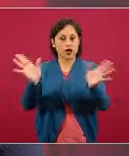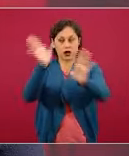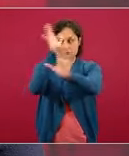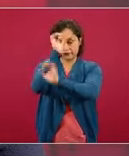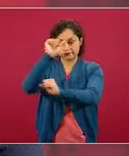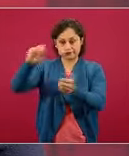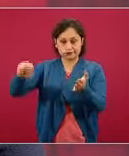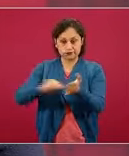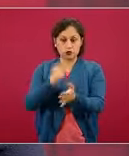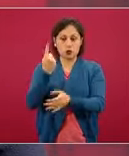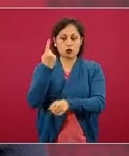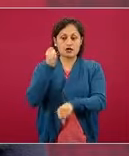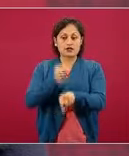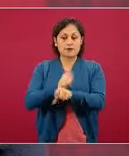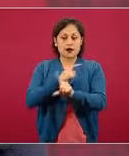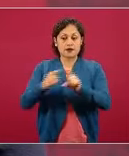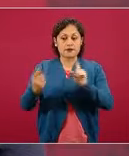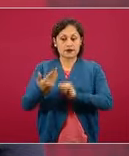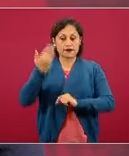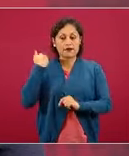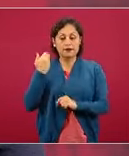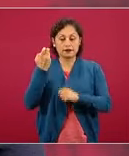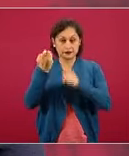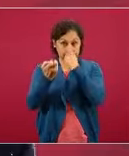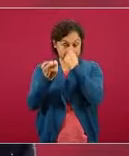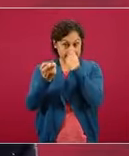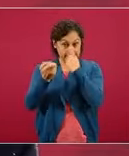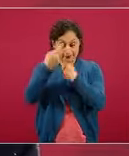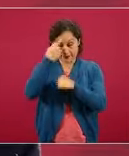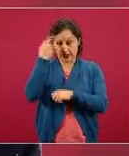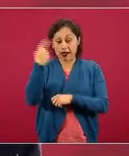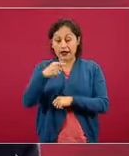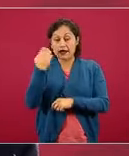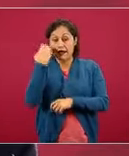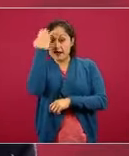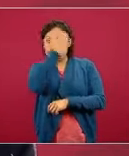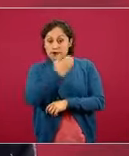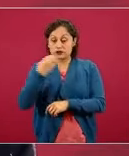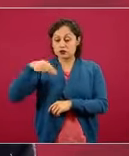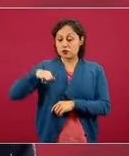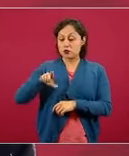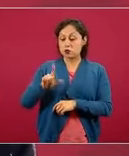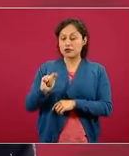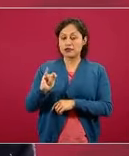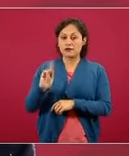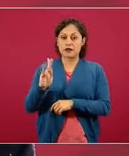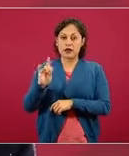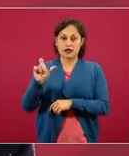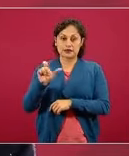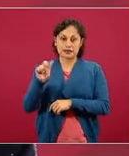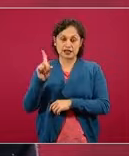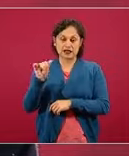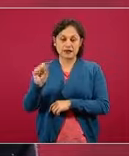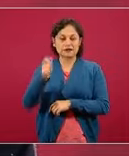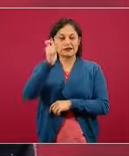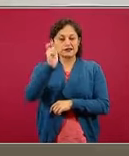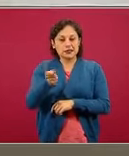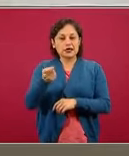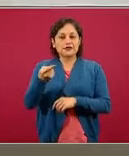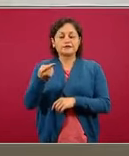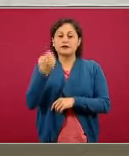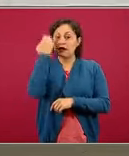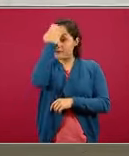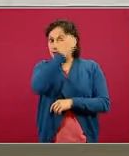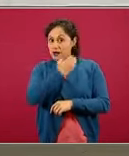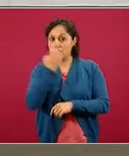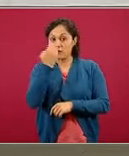media, precisamente a estas pruebas que son multiplexadas, les decimos, que en su momento tienen la capacidad de, en la